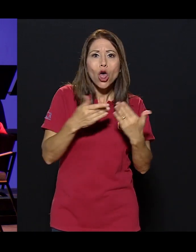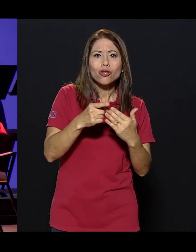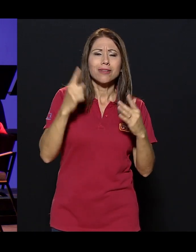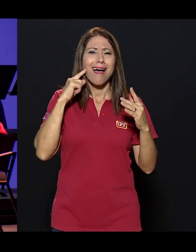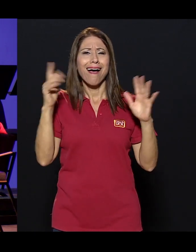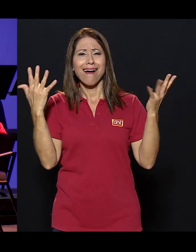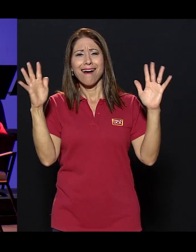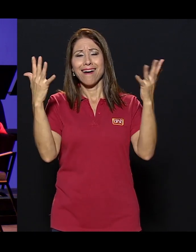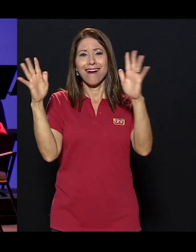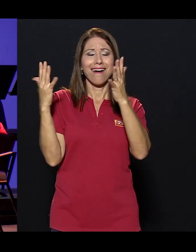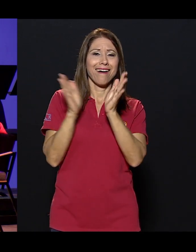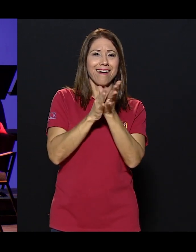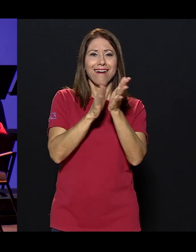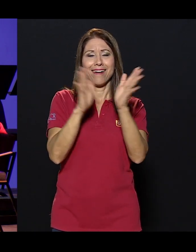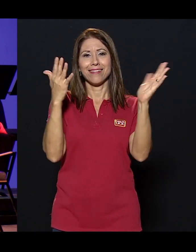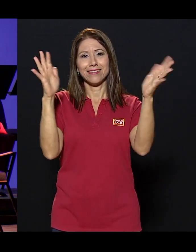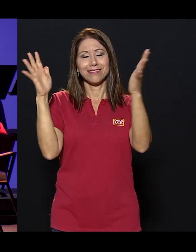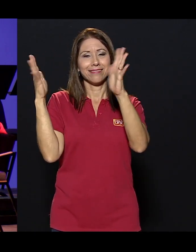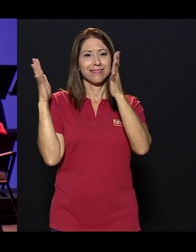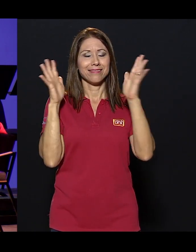especiales.